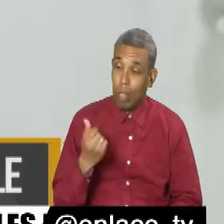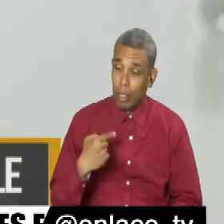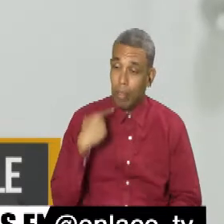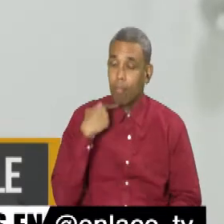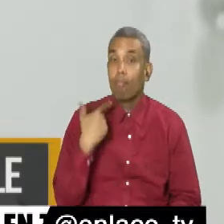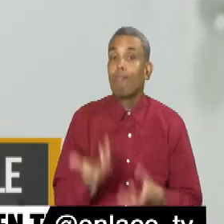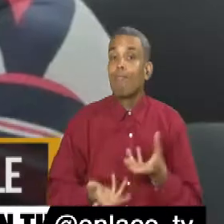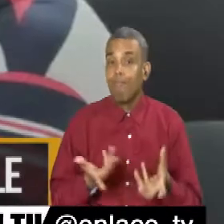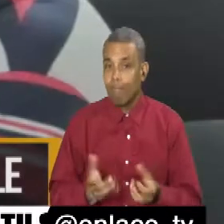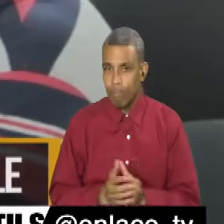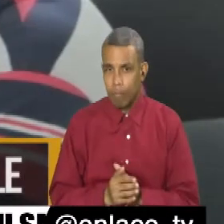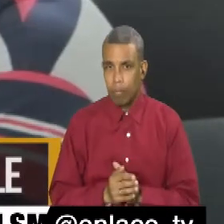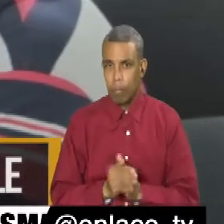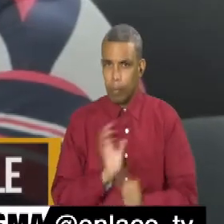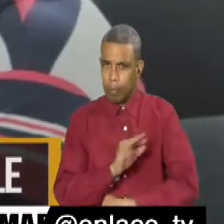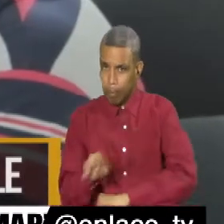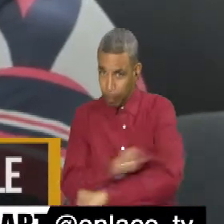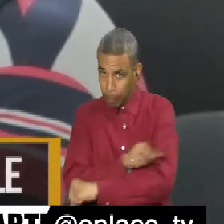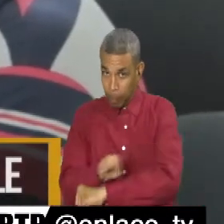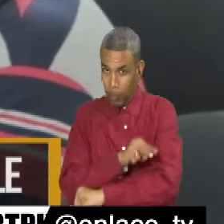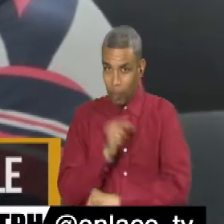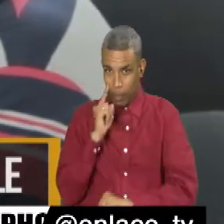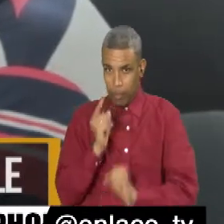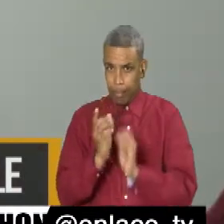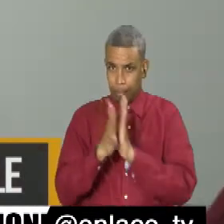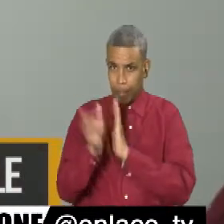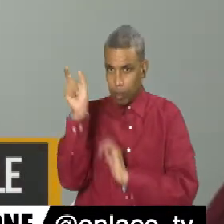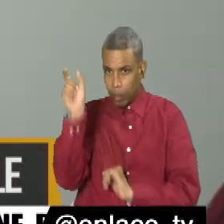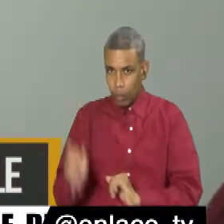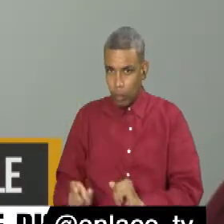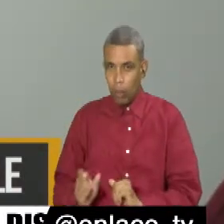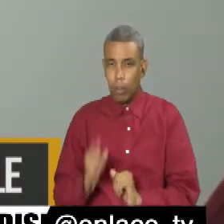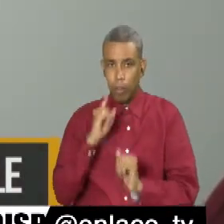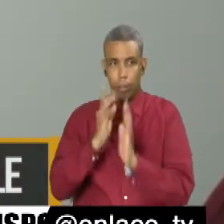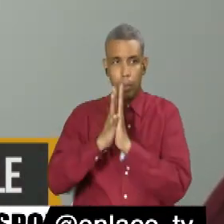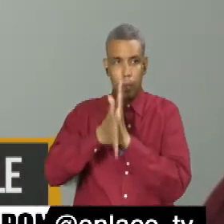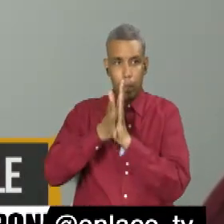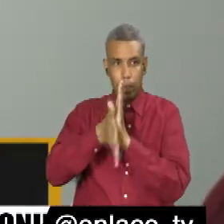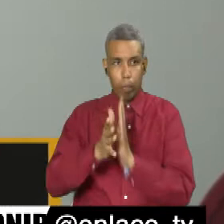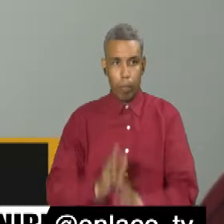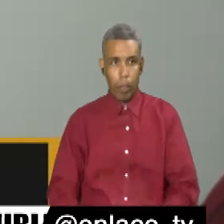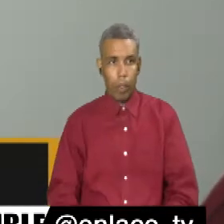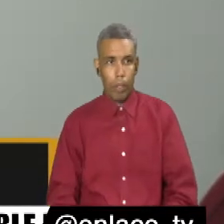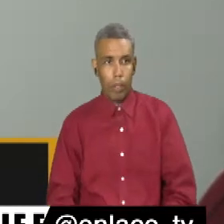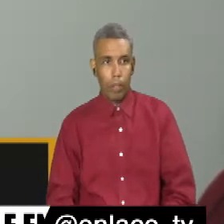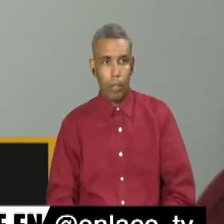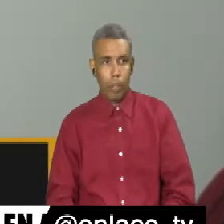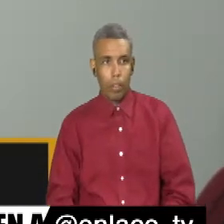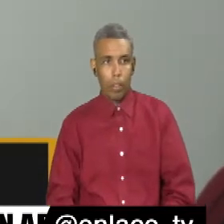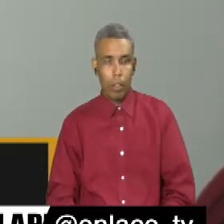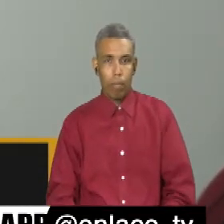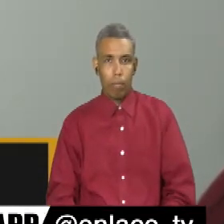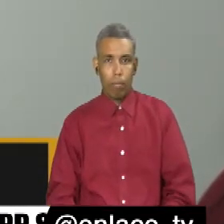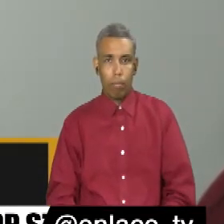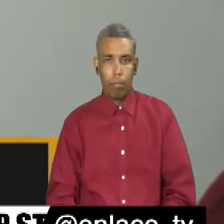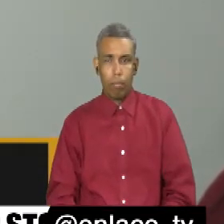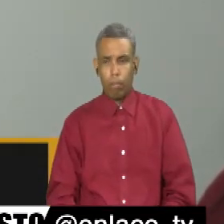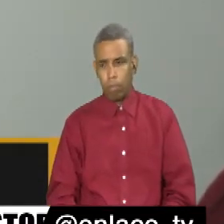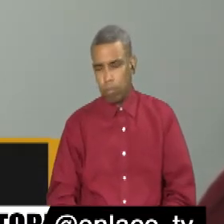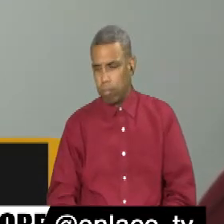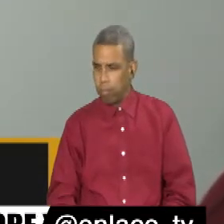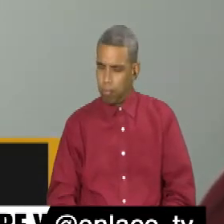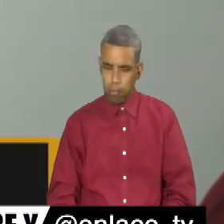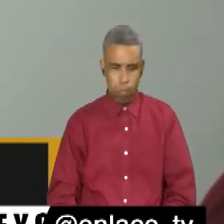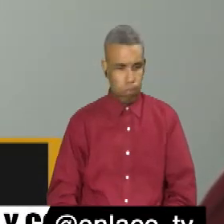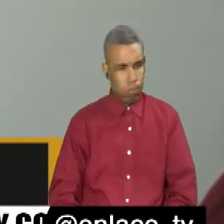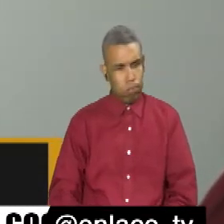Sánchez, se pronunció al respecto. Luego esto a la personería municipal le genera una indignación profunda, porque aquí